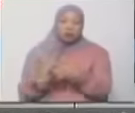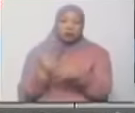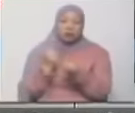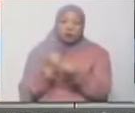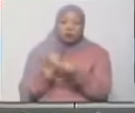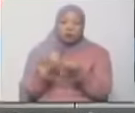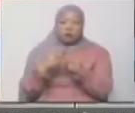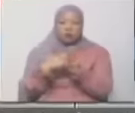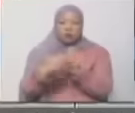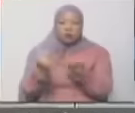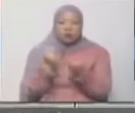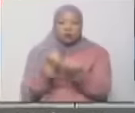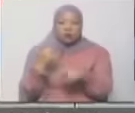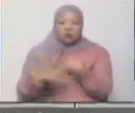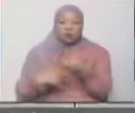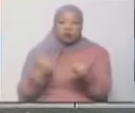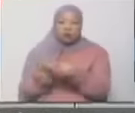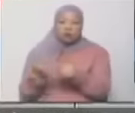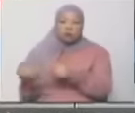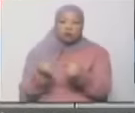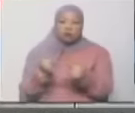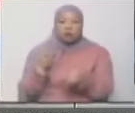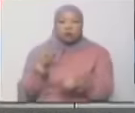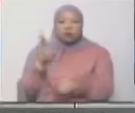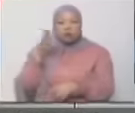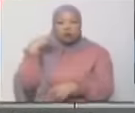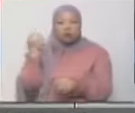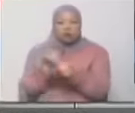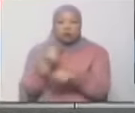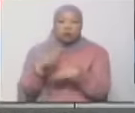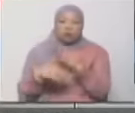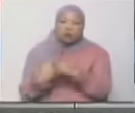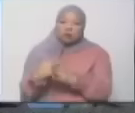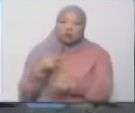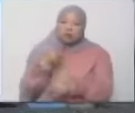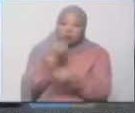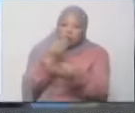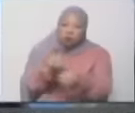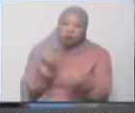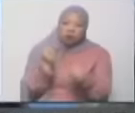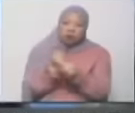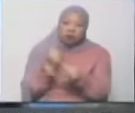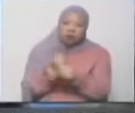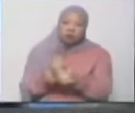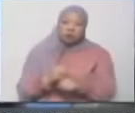que Héctor Rodríguez llevó a Miranda cuando fue gobernador, de la consulta directa.